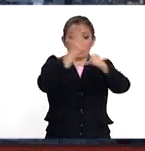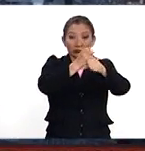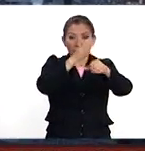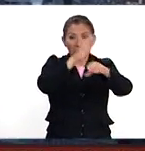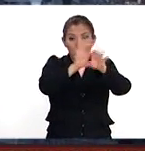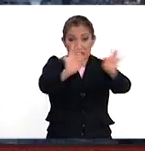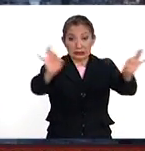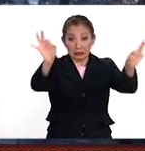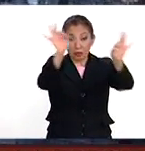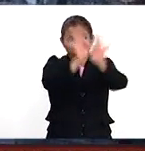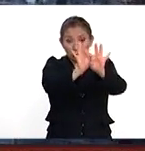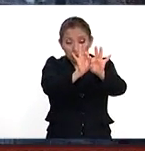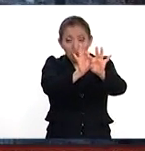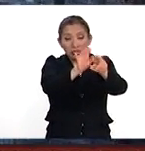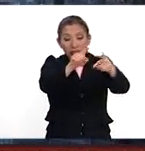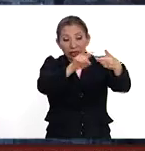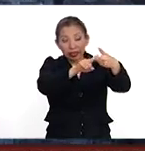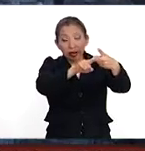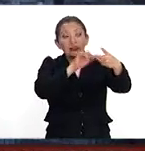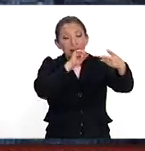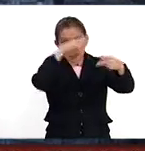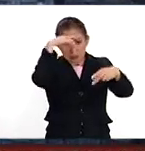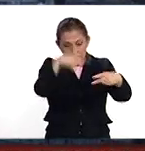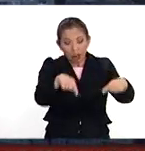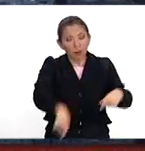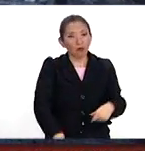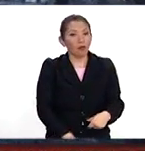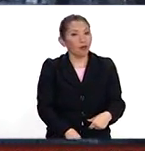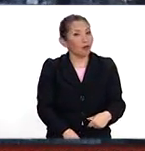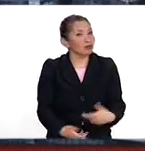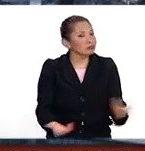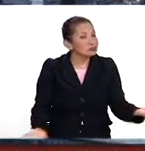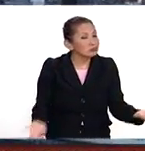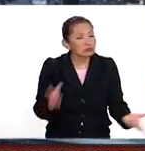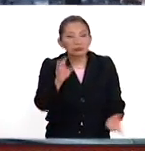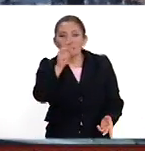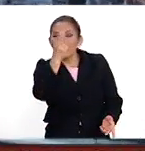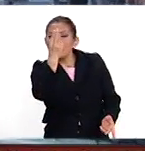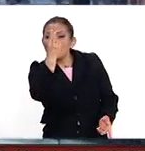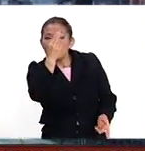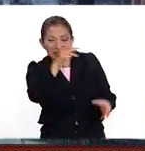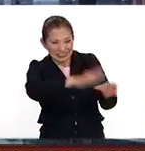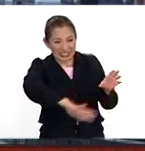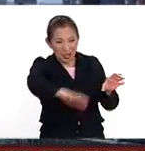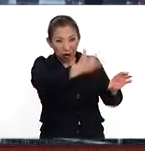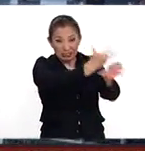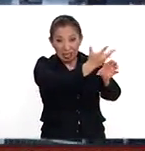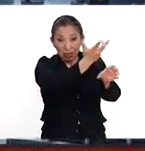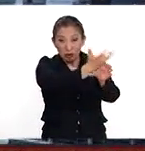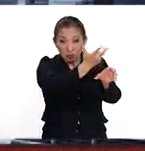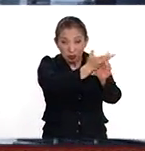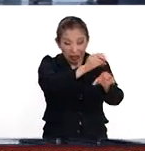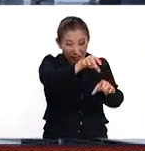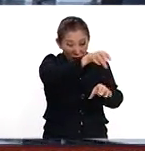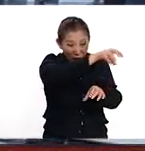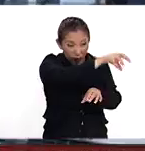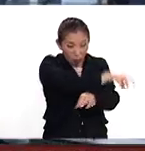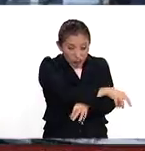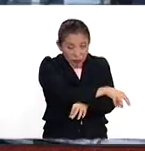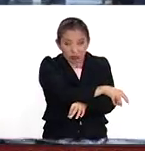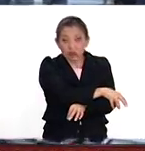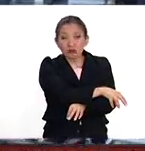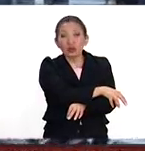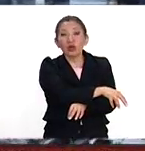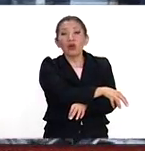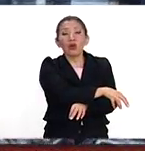destino más importante, Omar, también a México. Es decir, 25 de los estados americanos